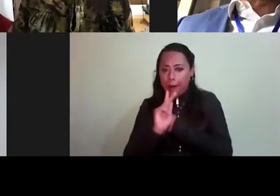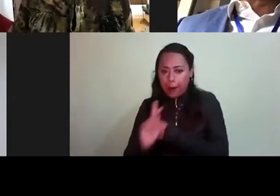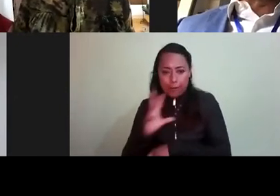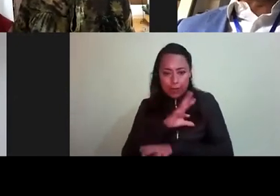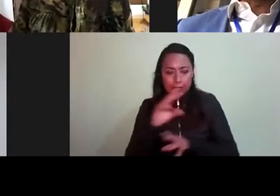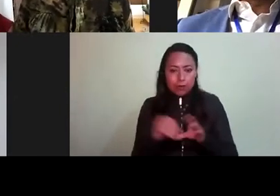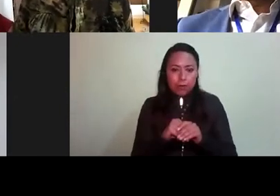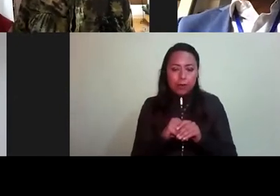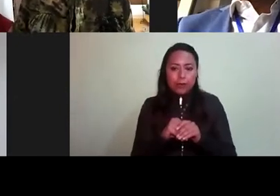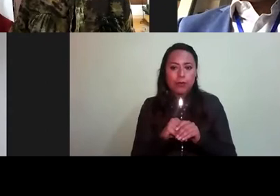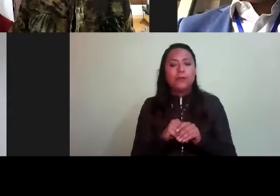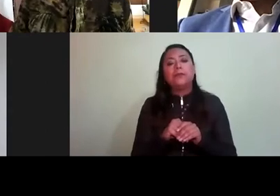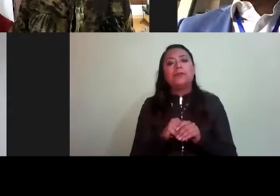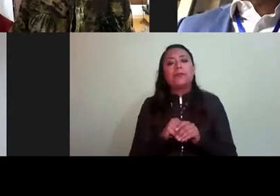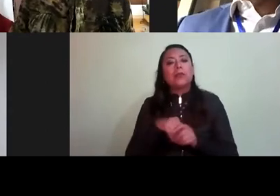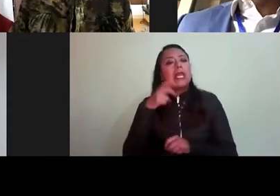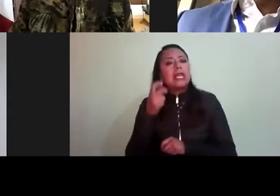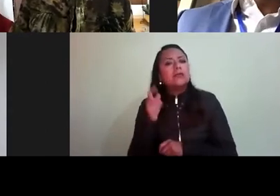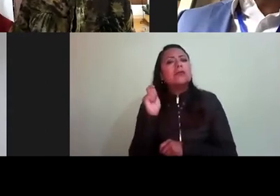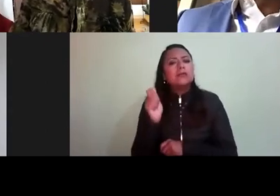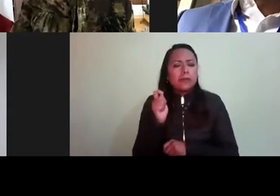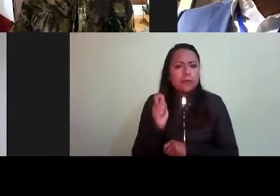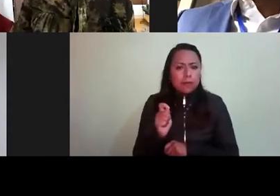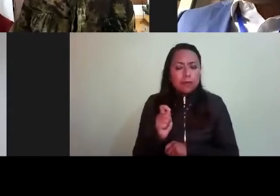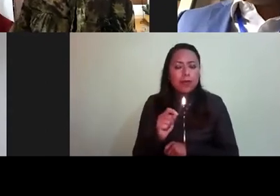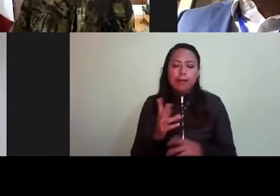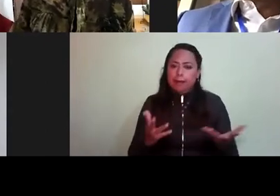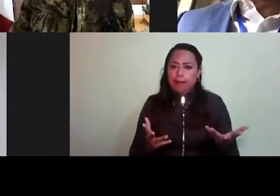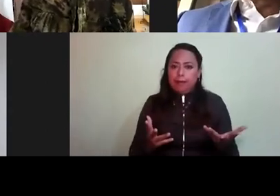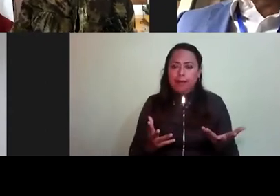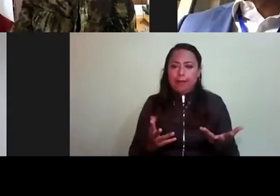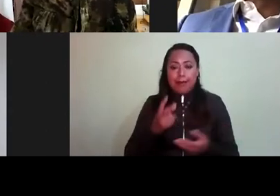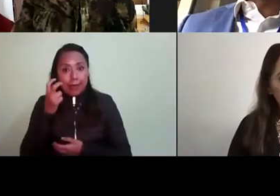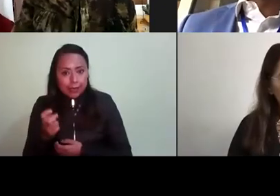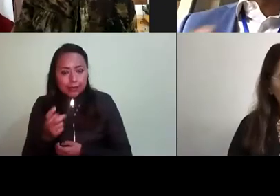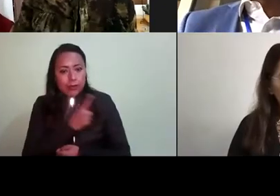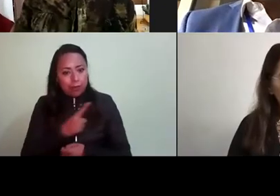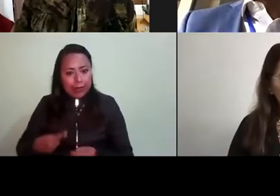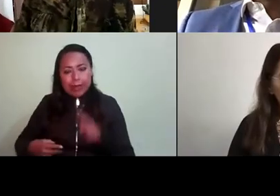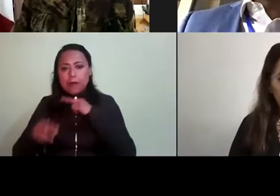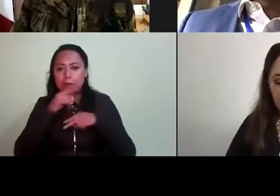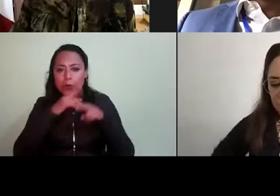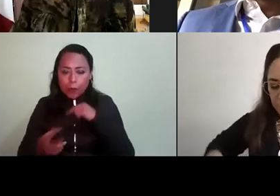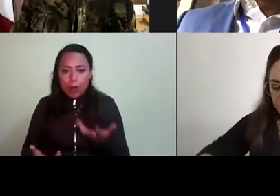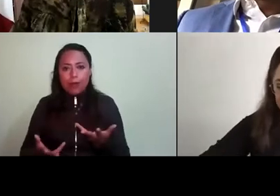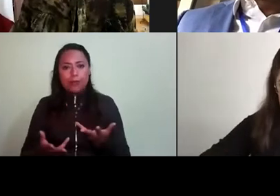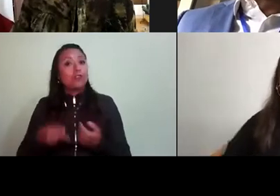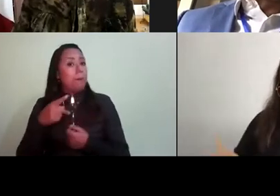Y esto debe de generar preocupación y de generar